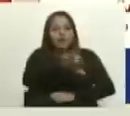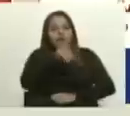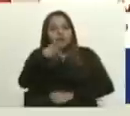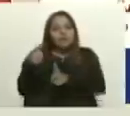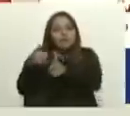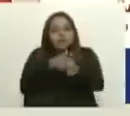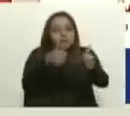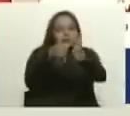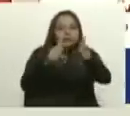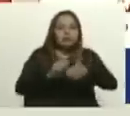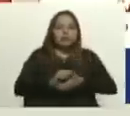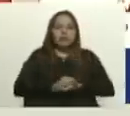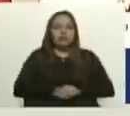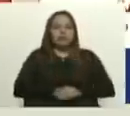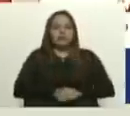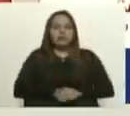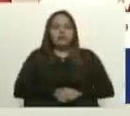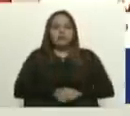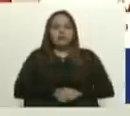persecuciones,